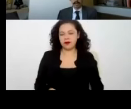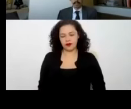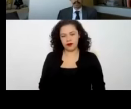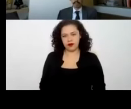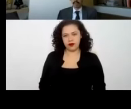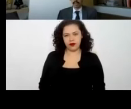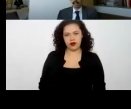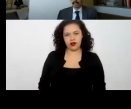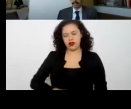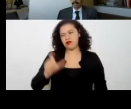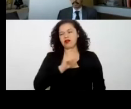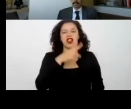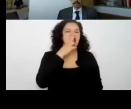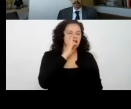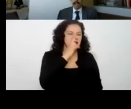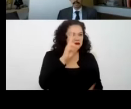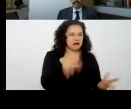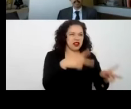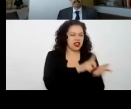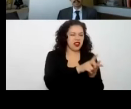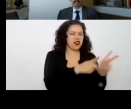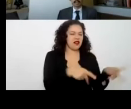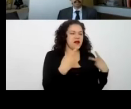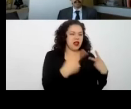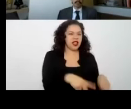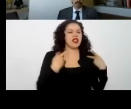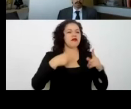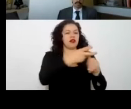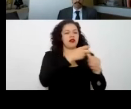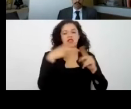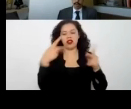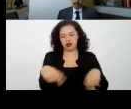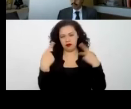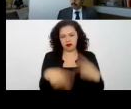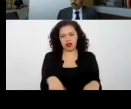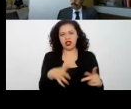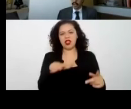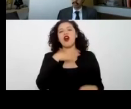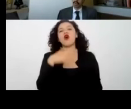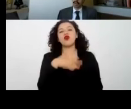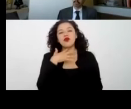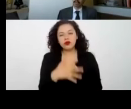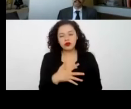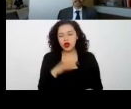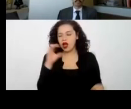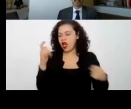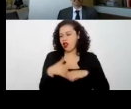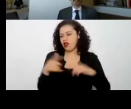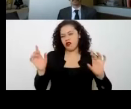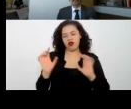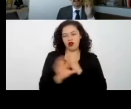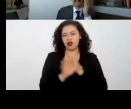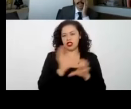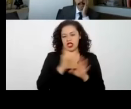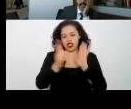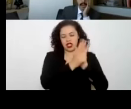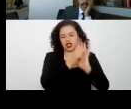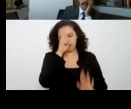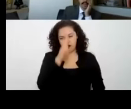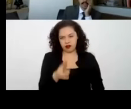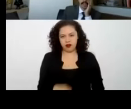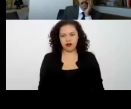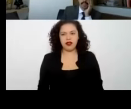narcotráfico, de trata de personas, actos de corrupción, cualquier otro acto ilícito, ¿no? Lo clave aquí,